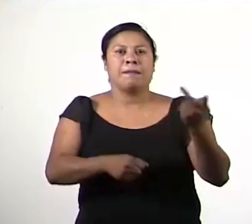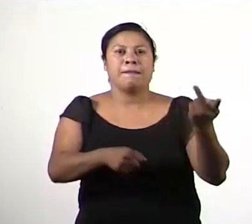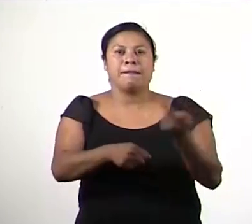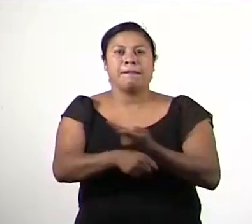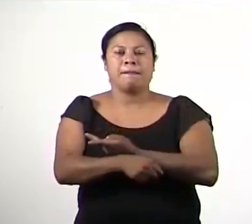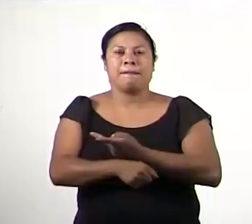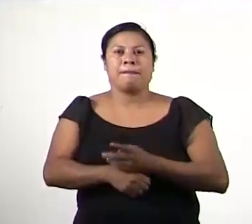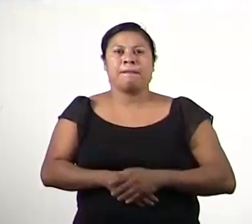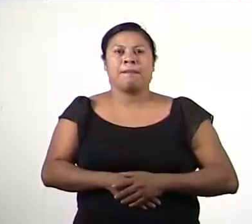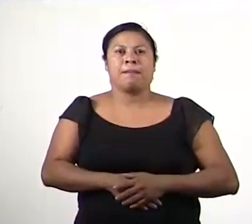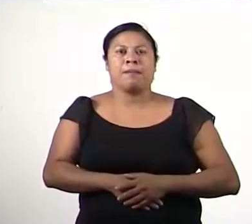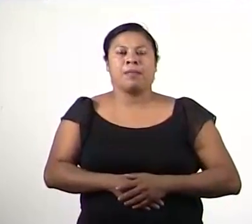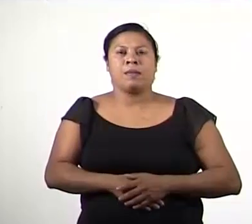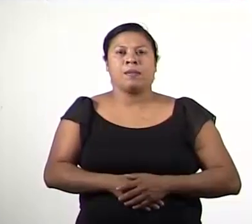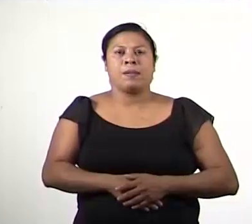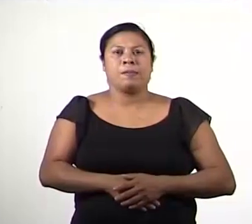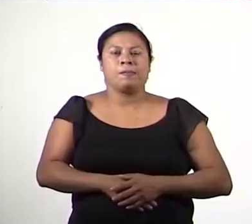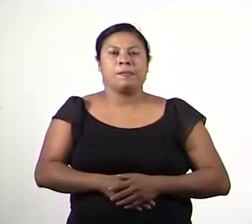pasó